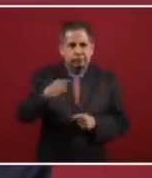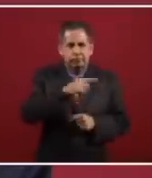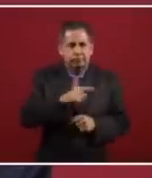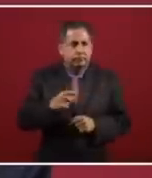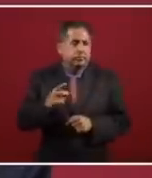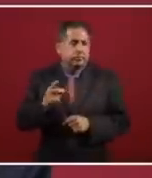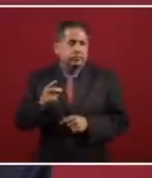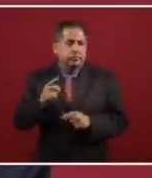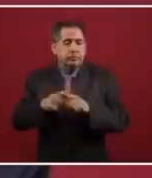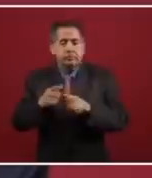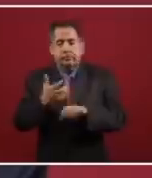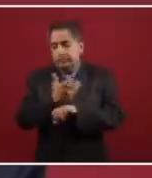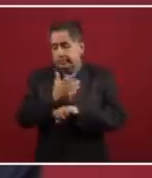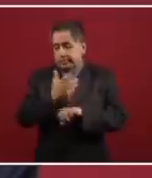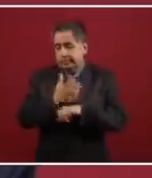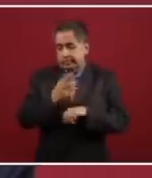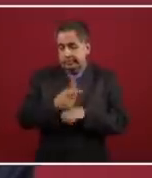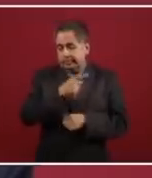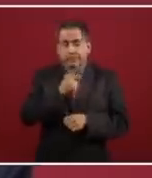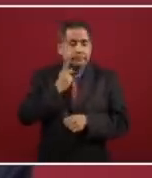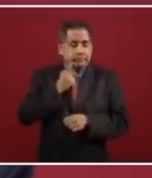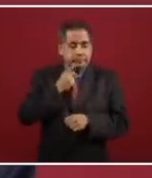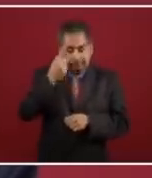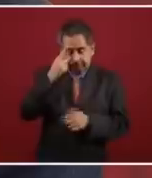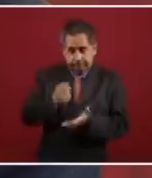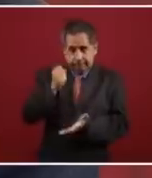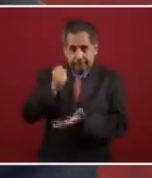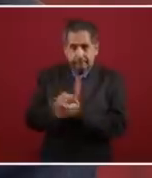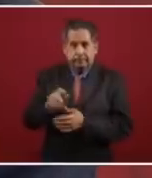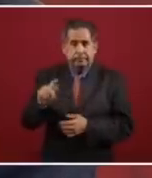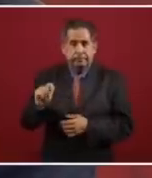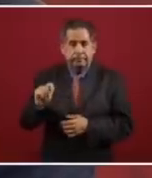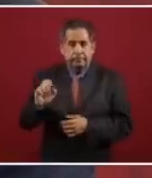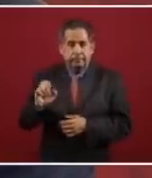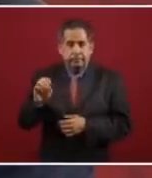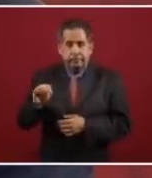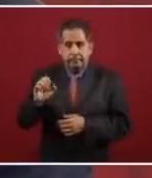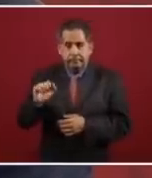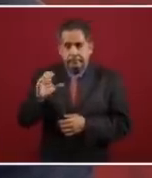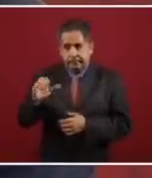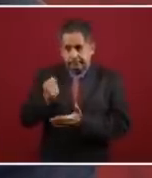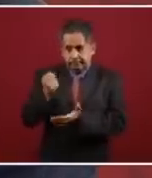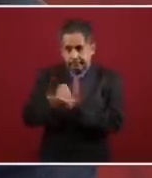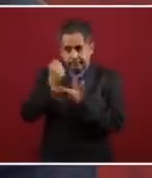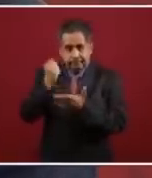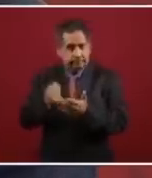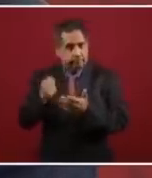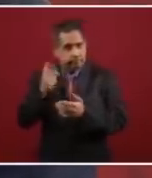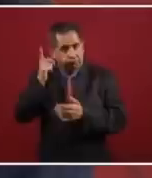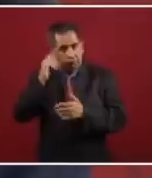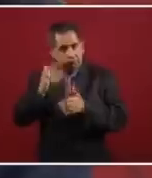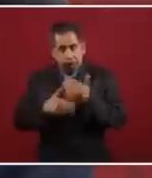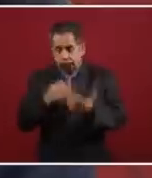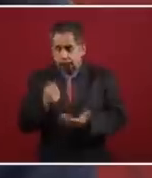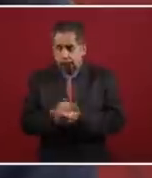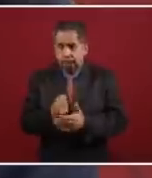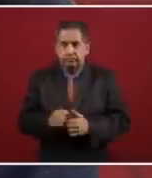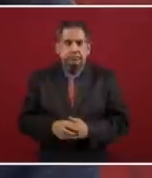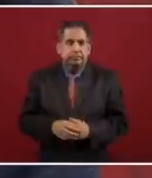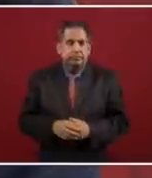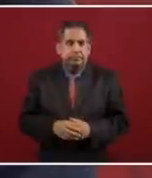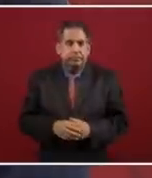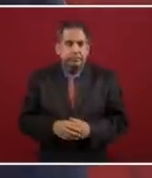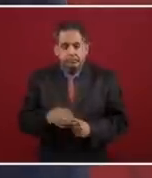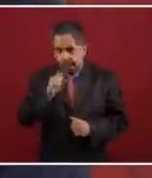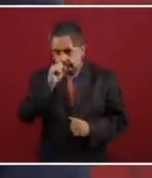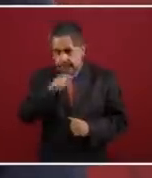de Estados Unidos para que se apruebe el Tratado de Libre Comercio.